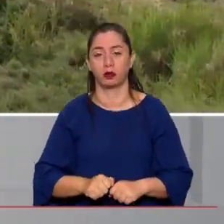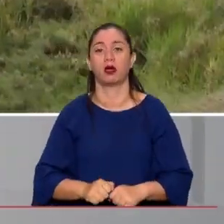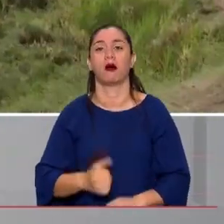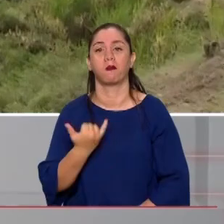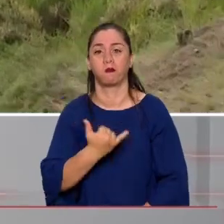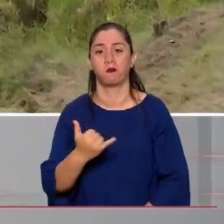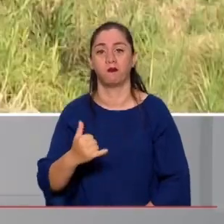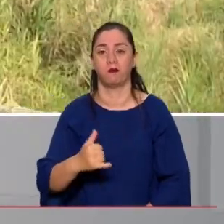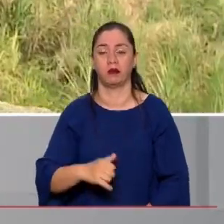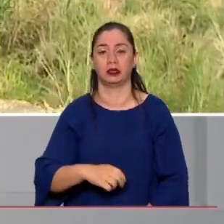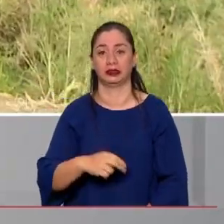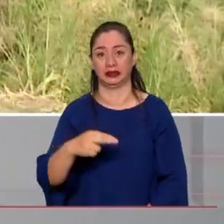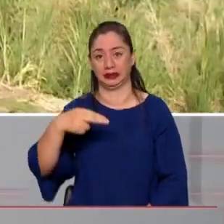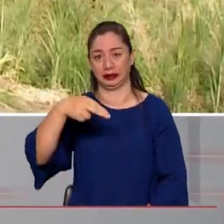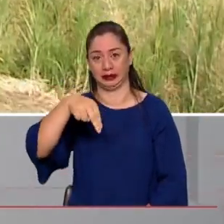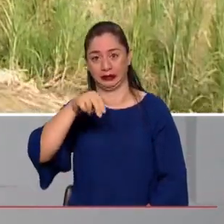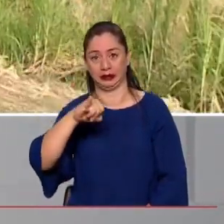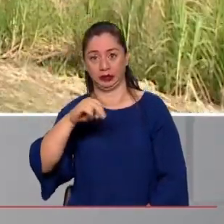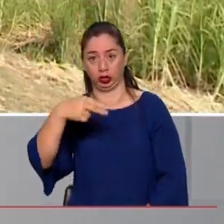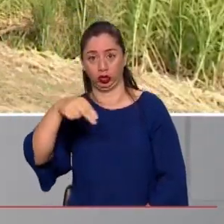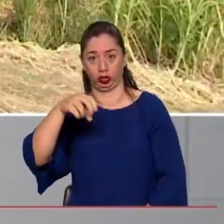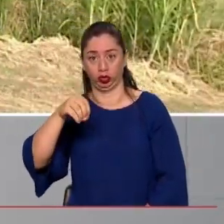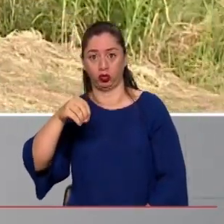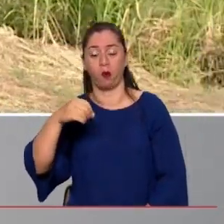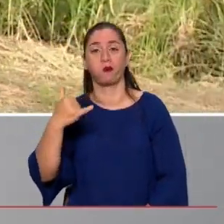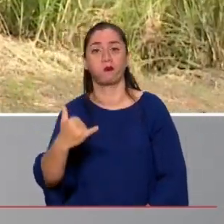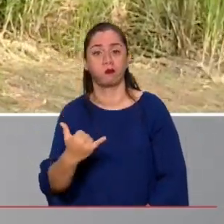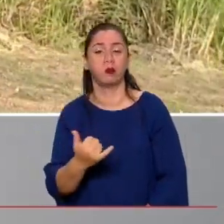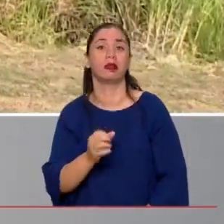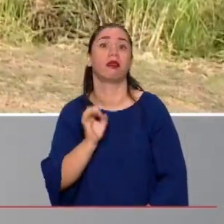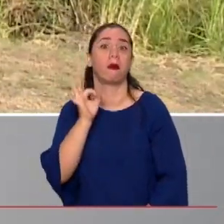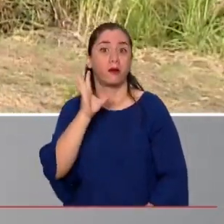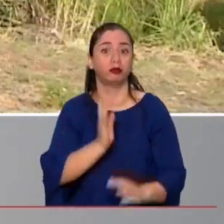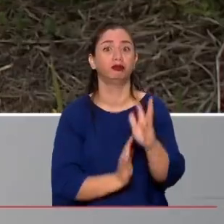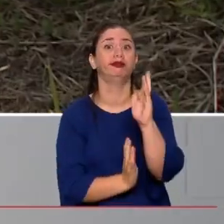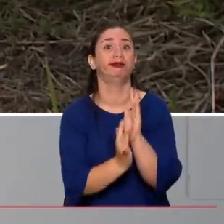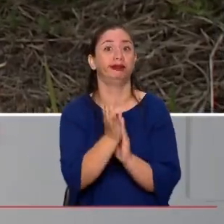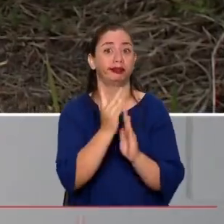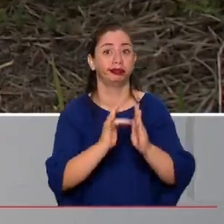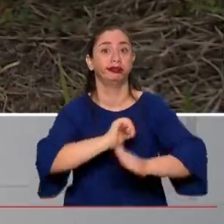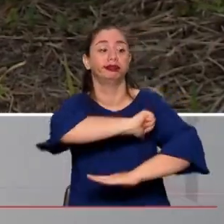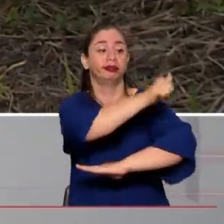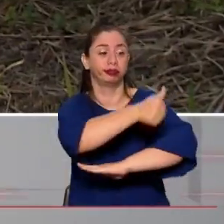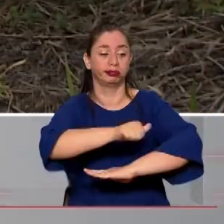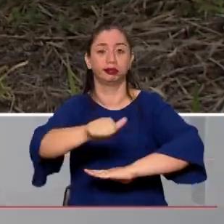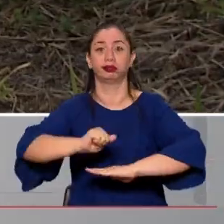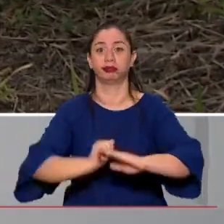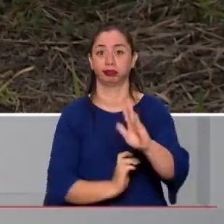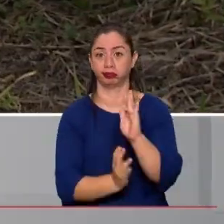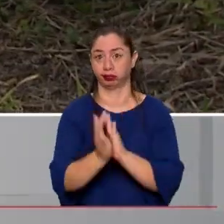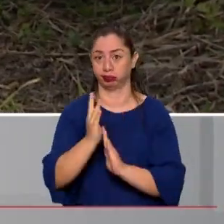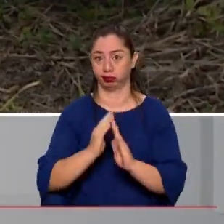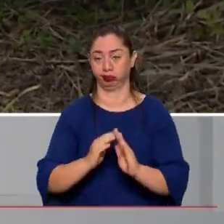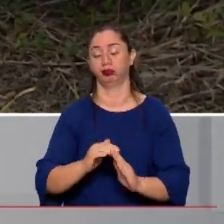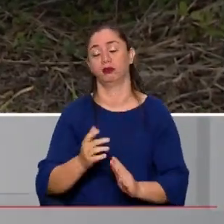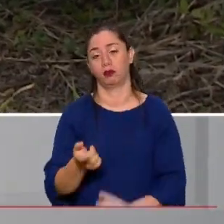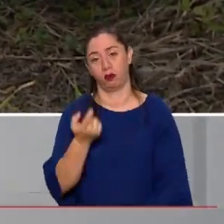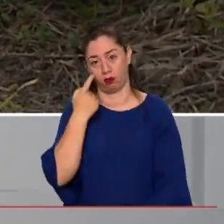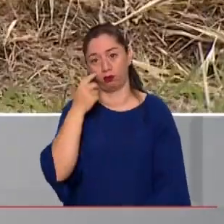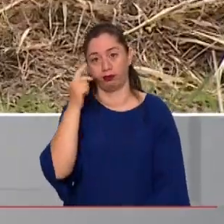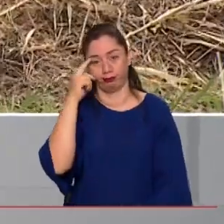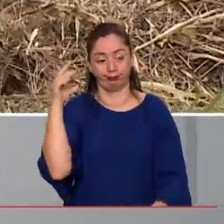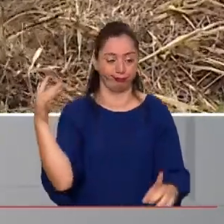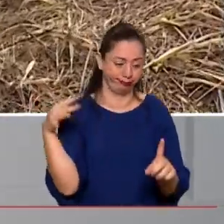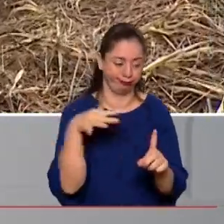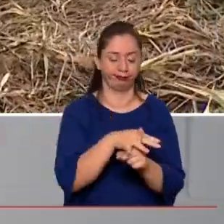Niño en el país y con él el riesgo de eventuales incendios forestales que afectarían, por supuesto, nuestros cerros tutelares. Por